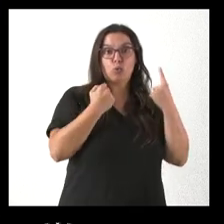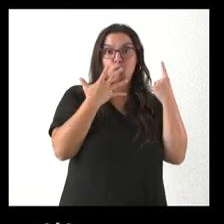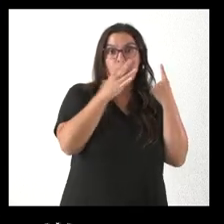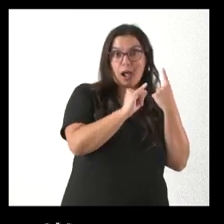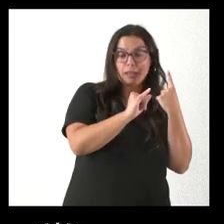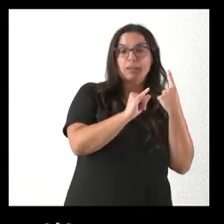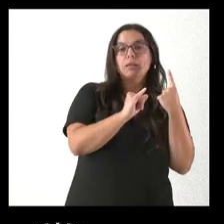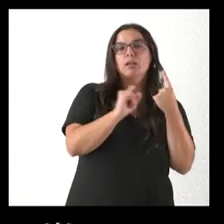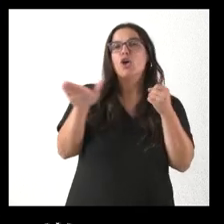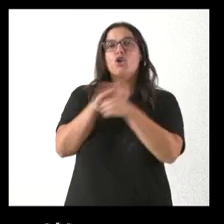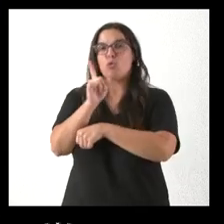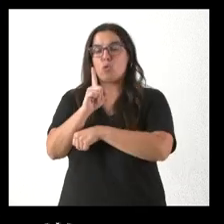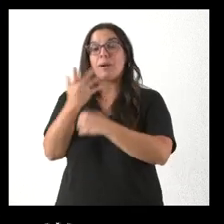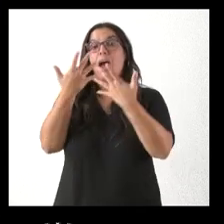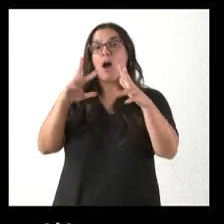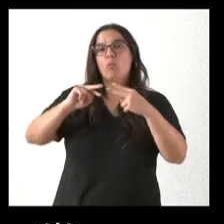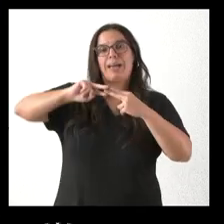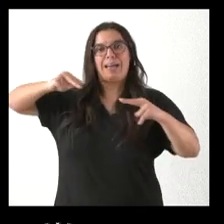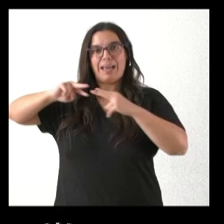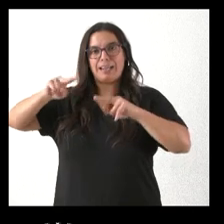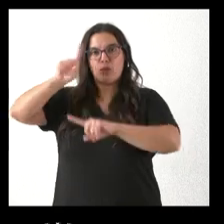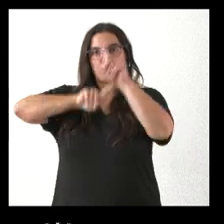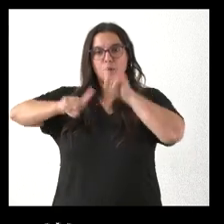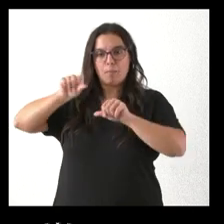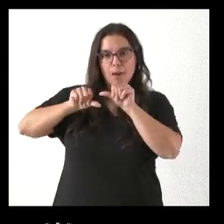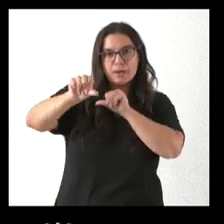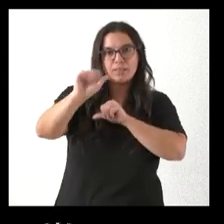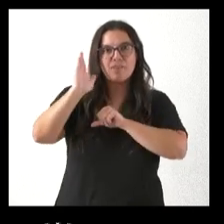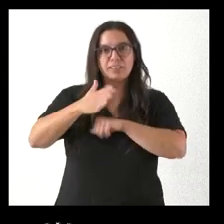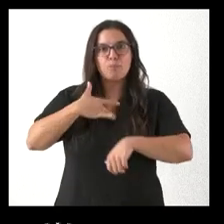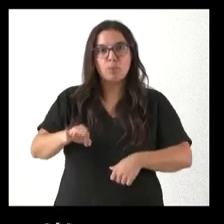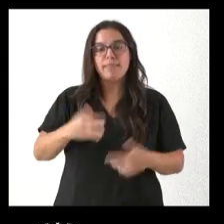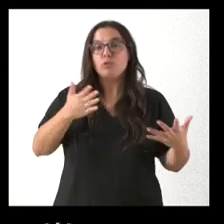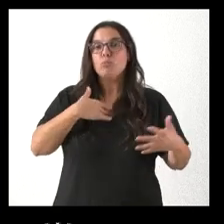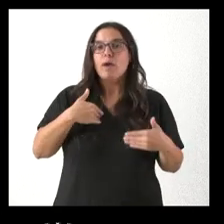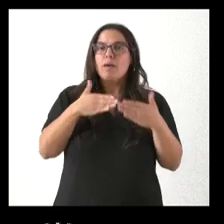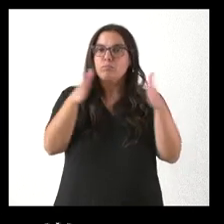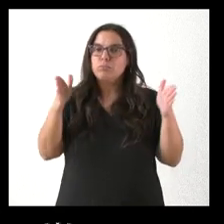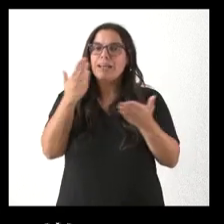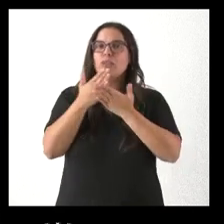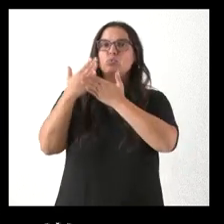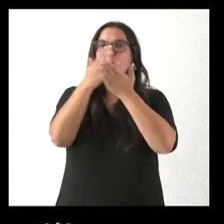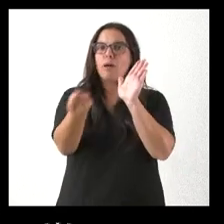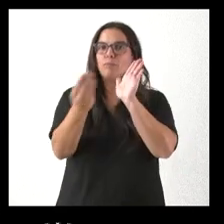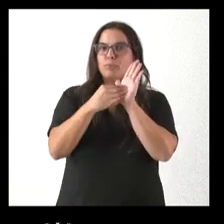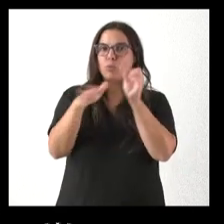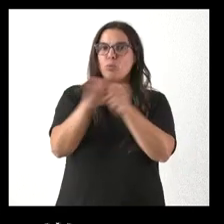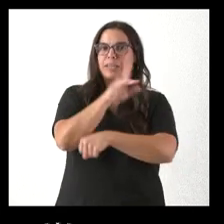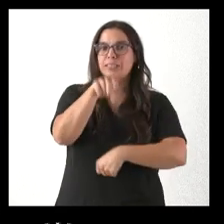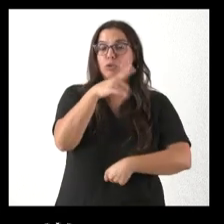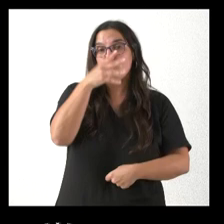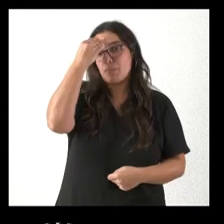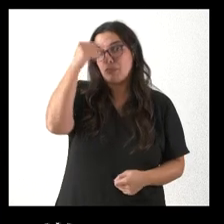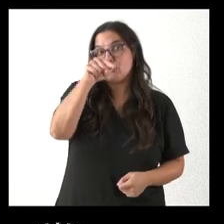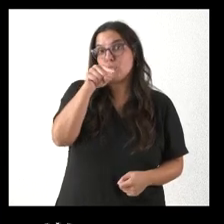existan problemas genéticos que podrían afectar a futuros hijos no sé si están abiertos a estudiar esta situación porque creo que